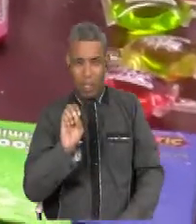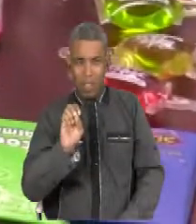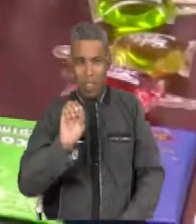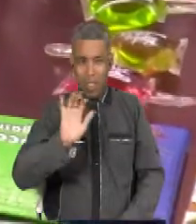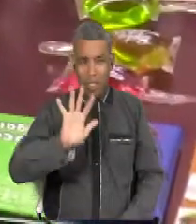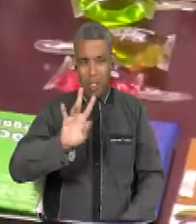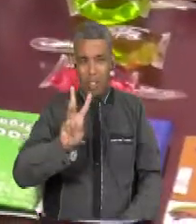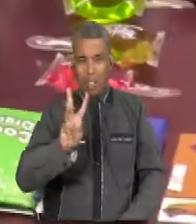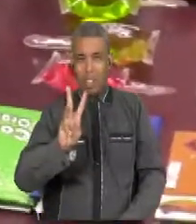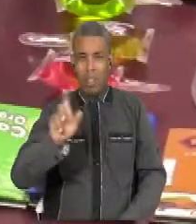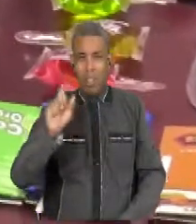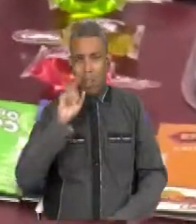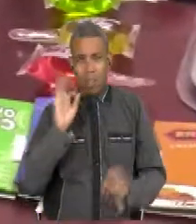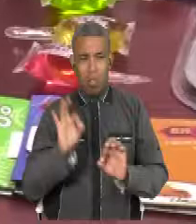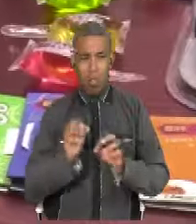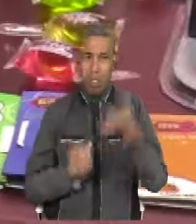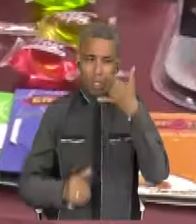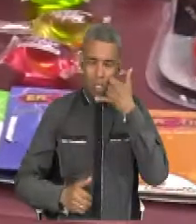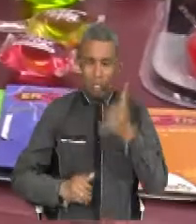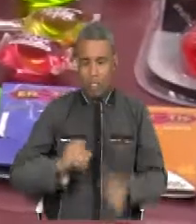al celular